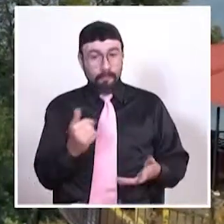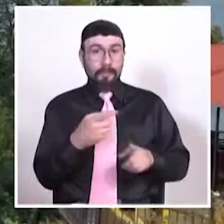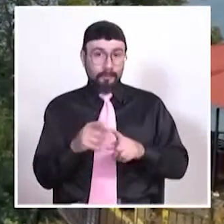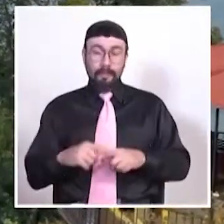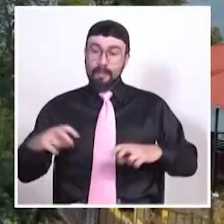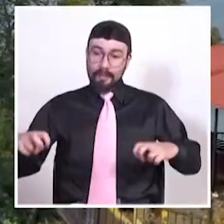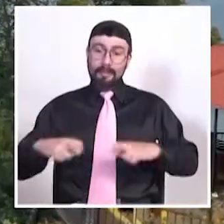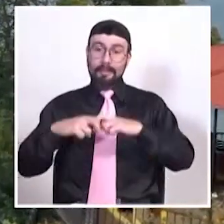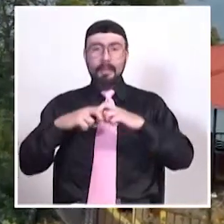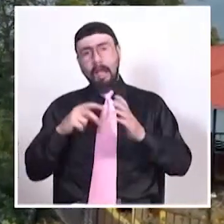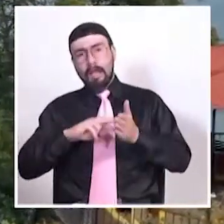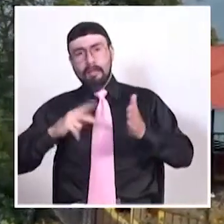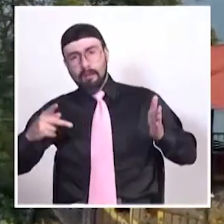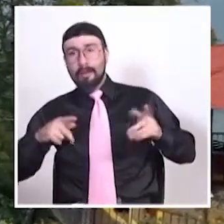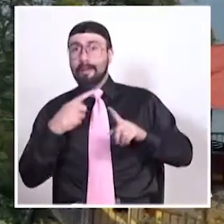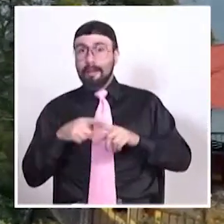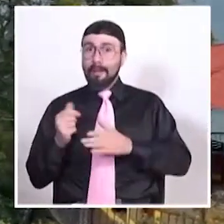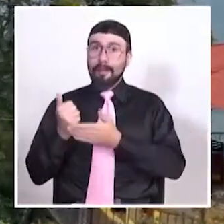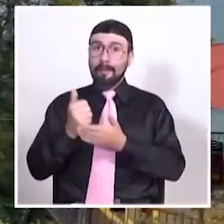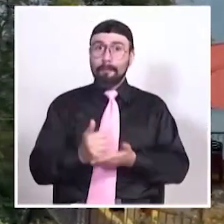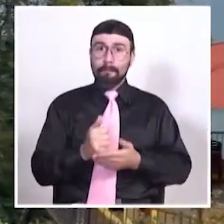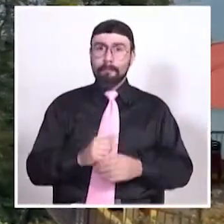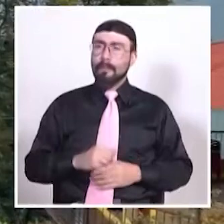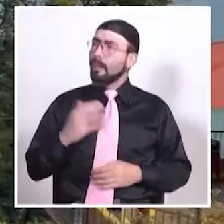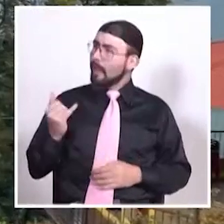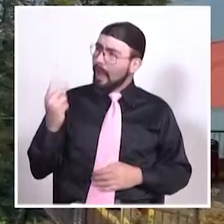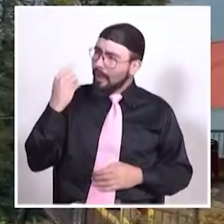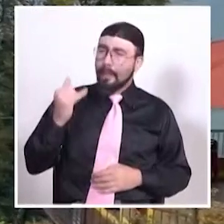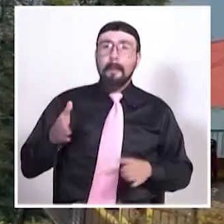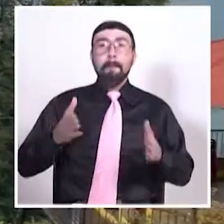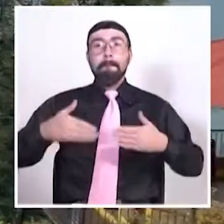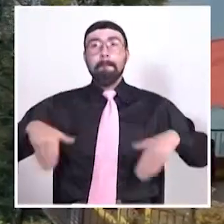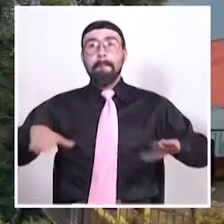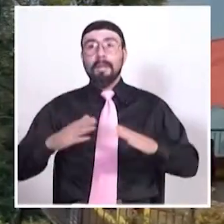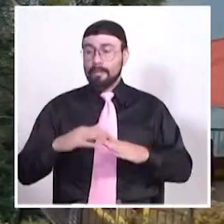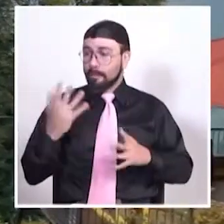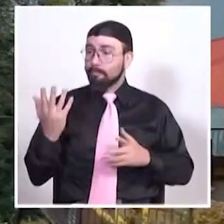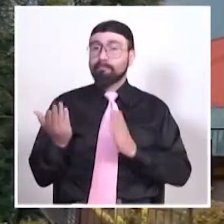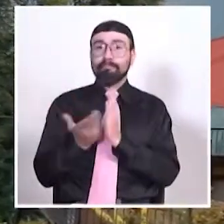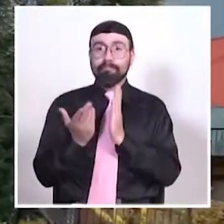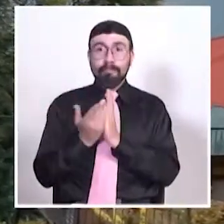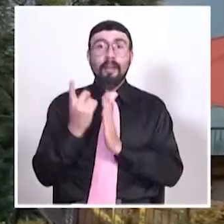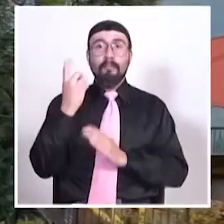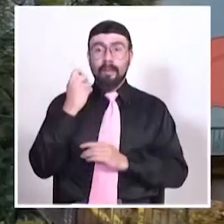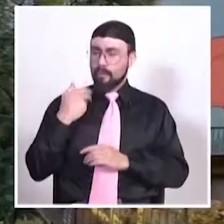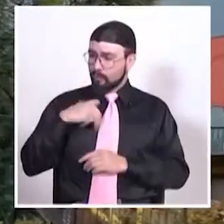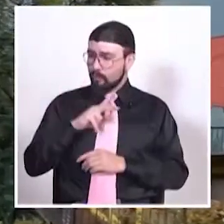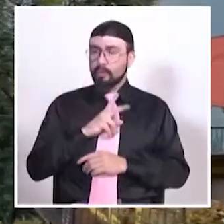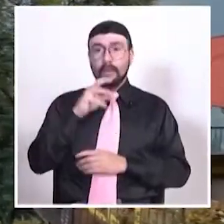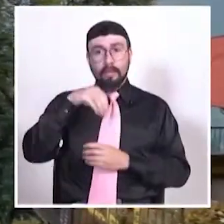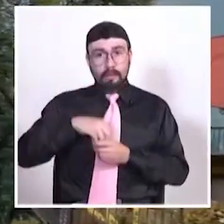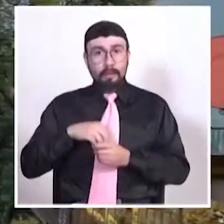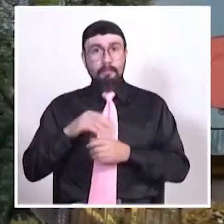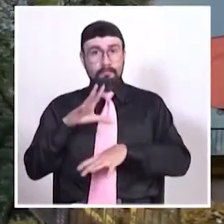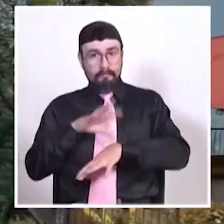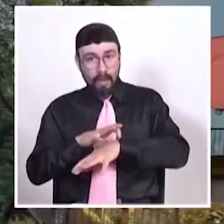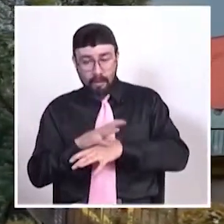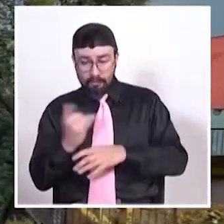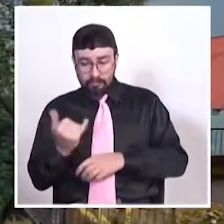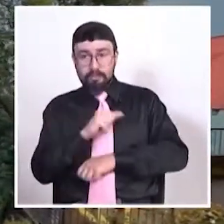ayudamos. Este ha sido uno de los vacíos académicos grandes que hemos tenido quienes nos hemos formado como médicos